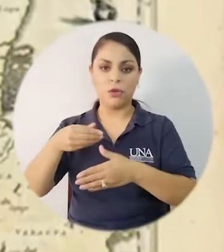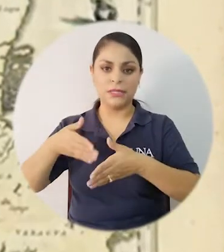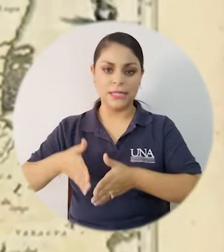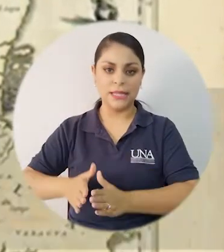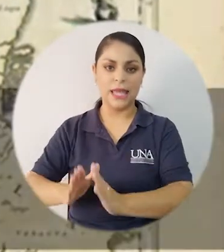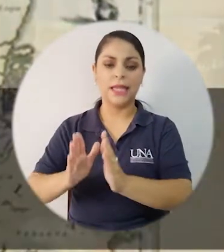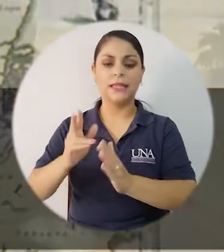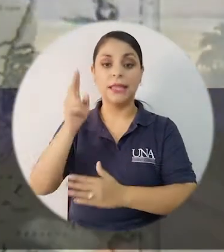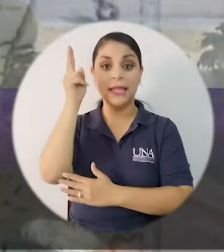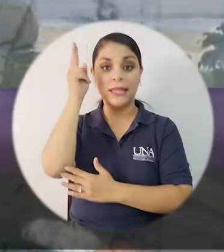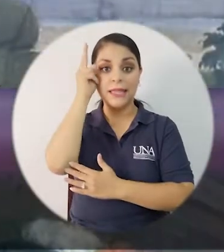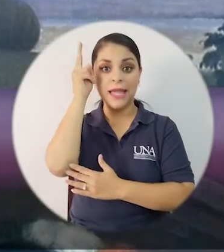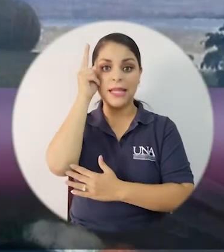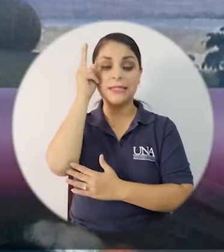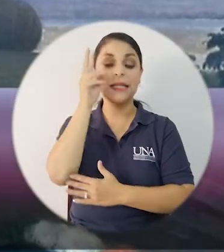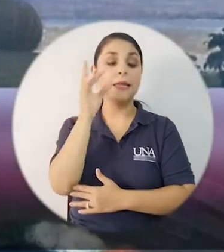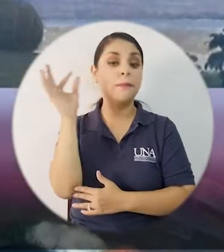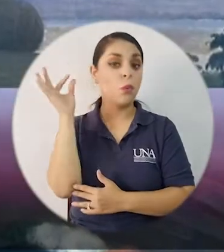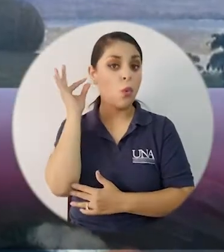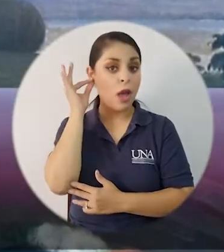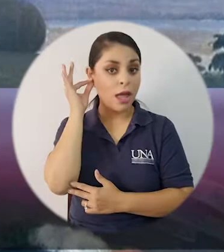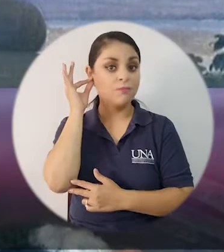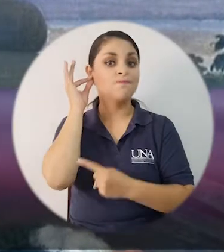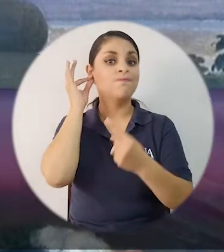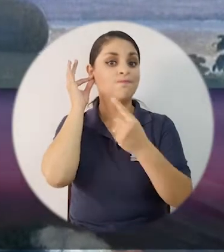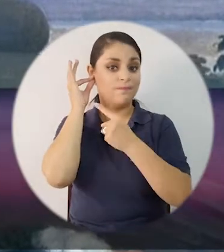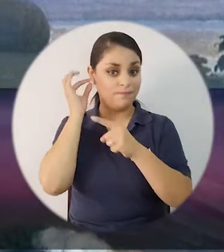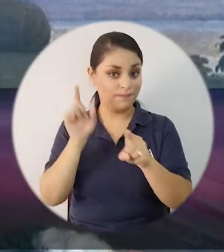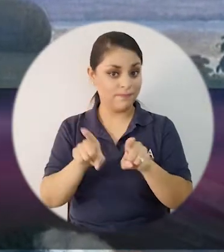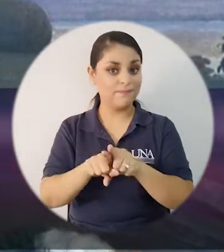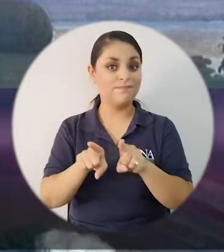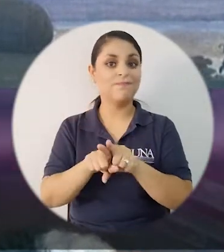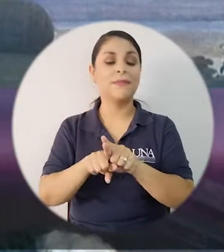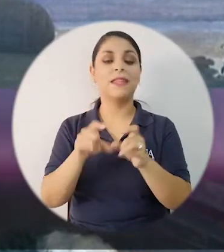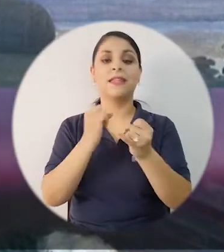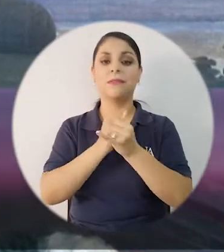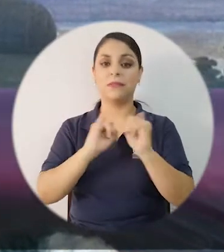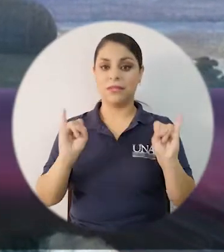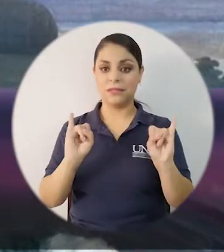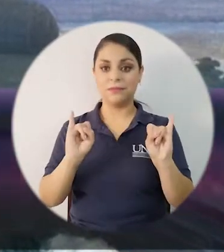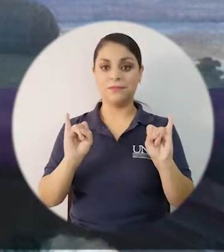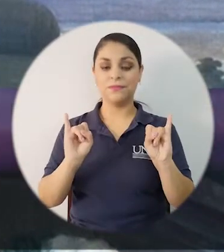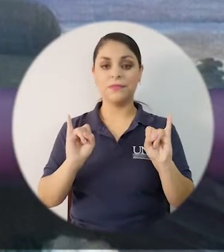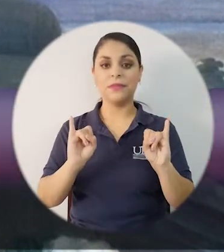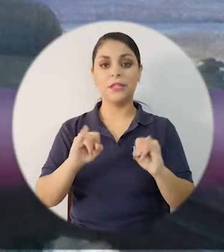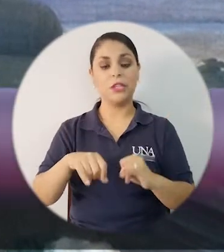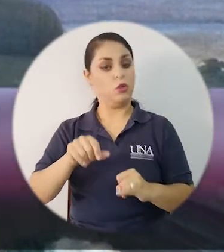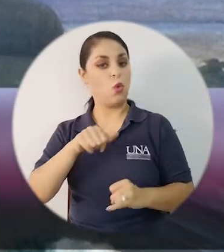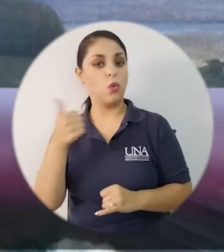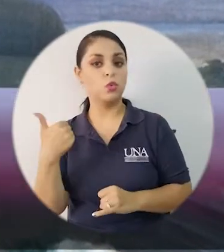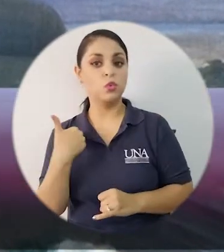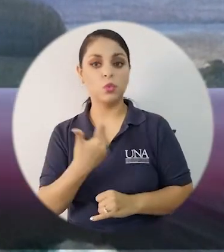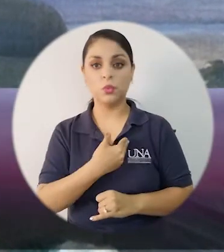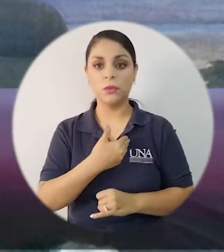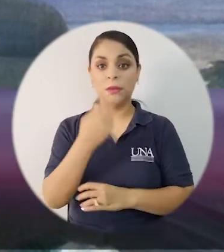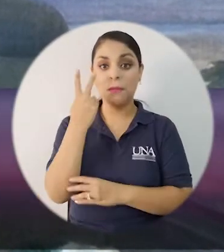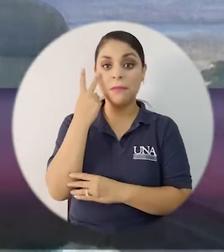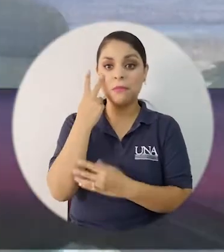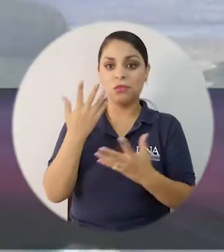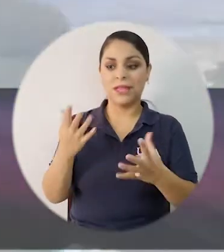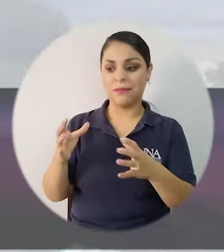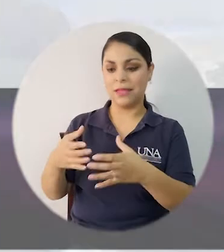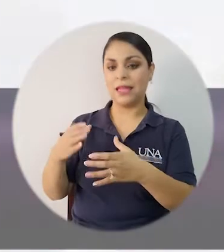de indígenas y hasta de mujeres en la independencia. Exacto. Y otros hemos visto cómo el clero, desde